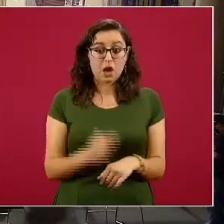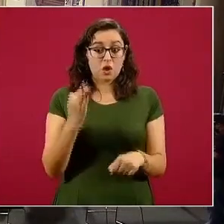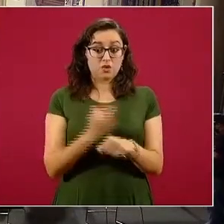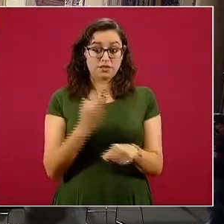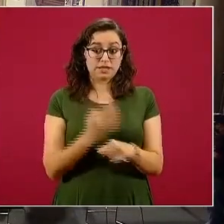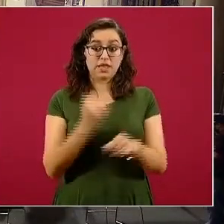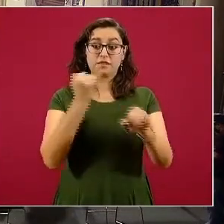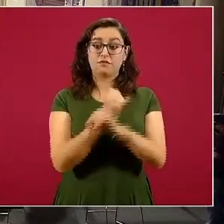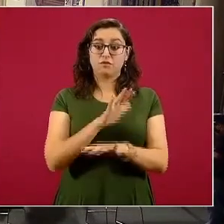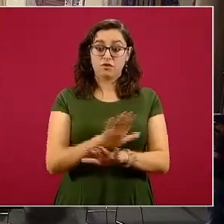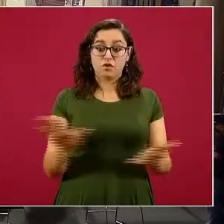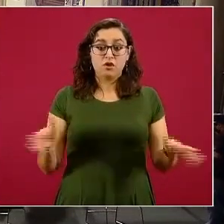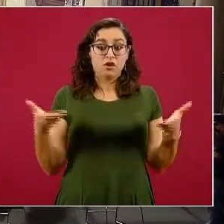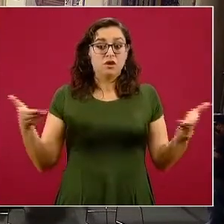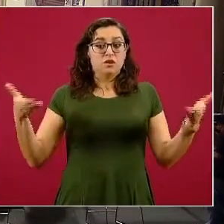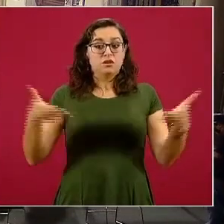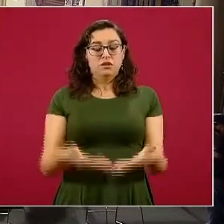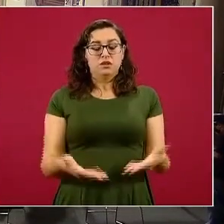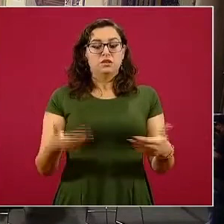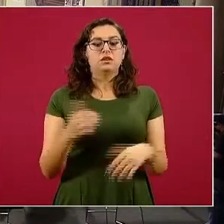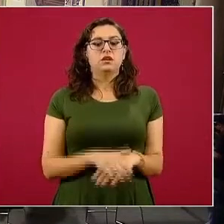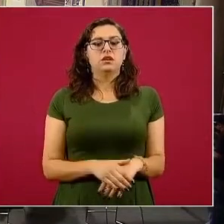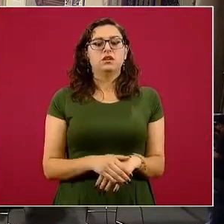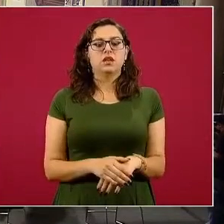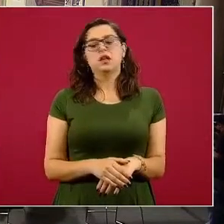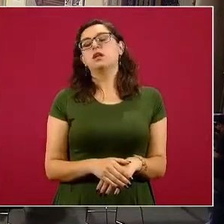datos para esta conferencia vespertina número